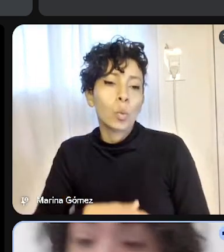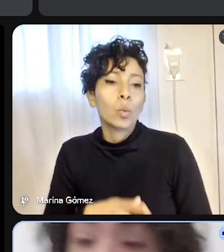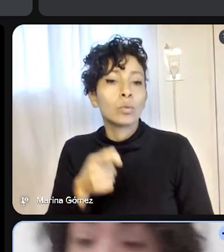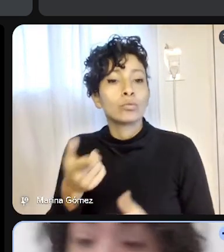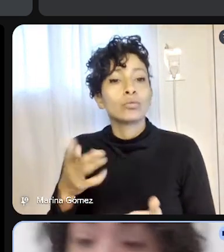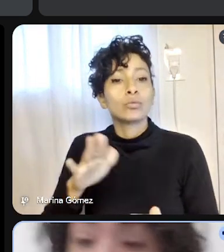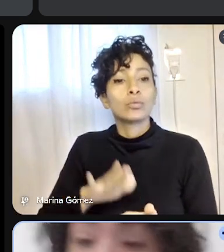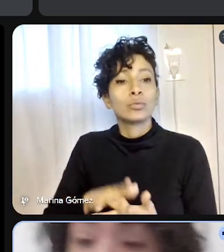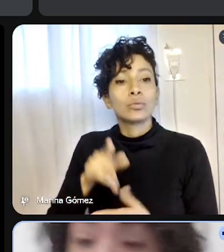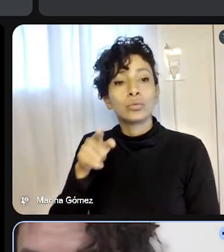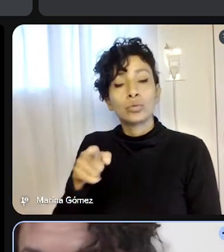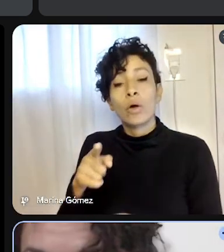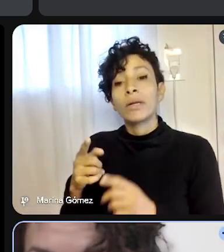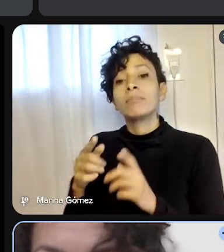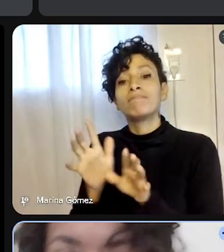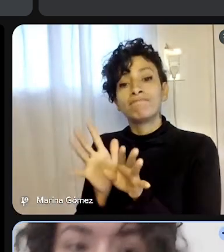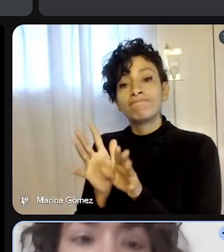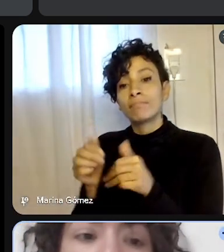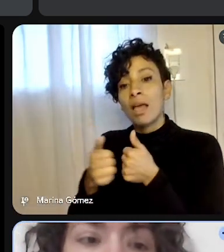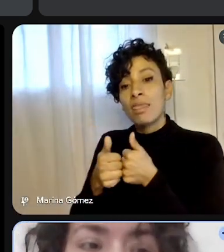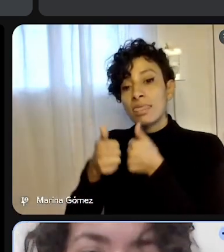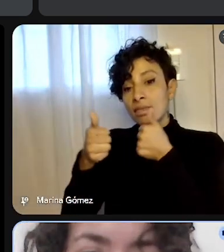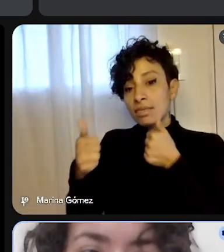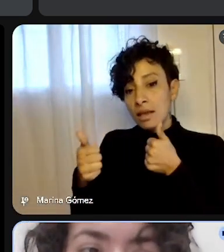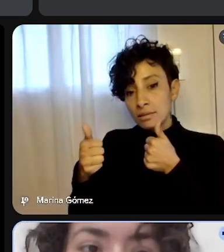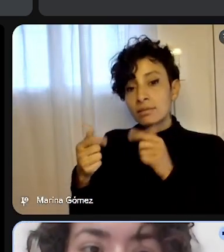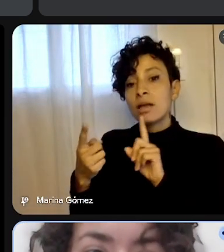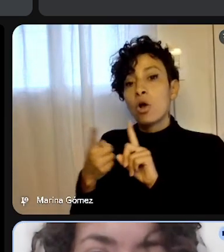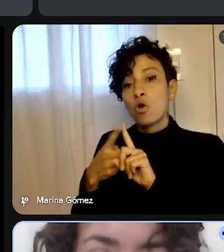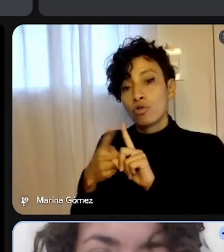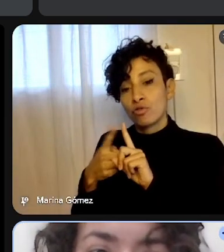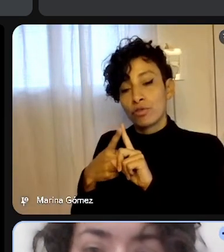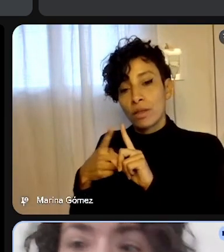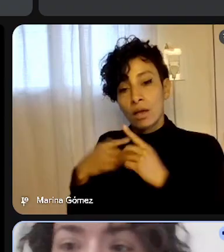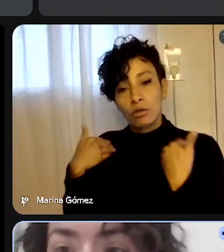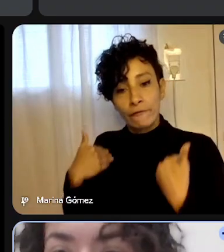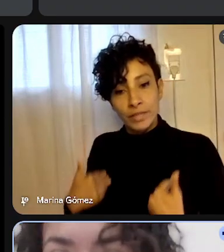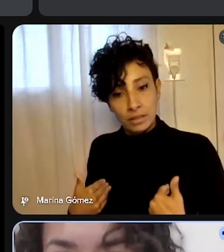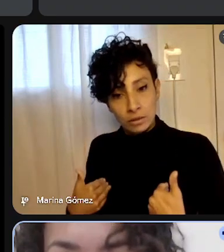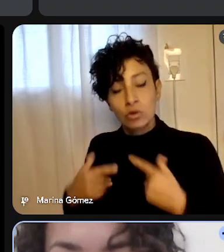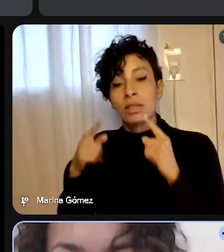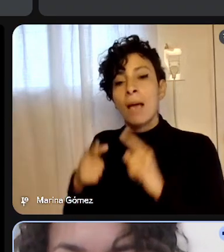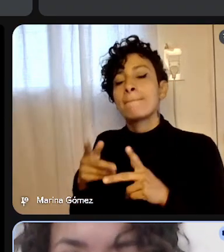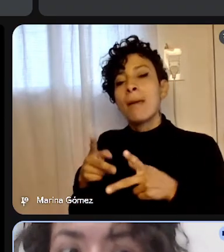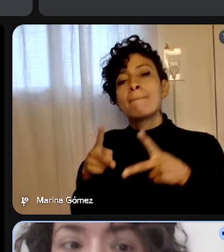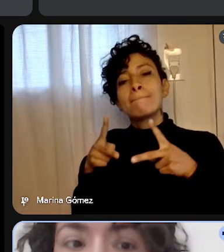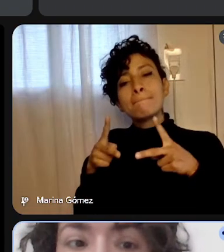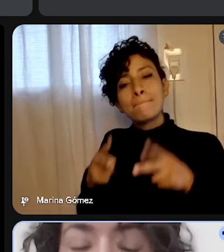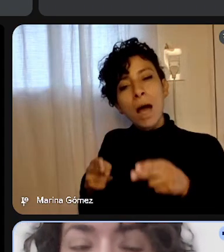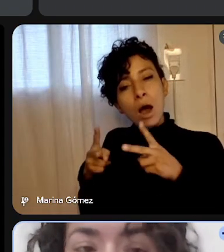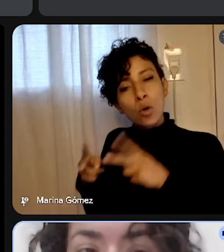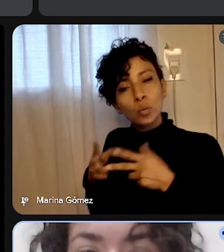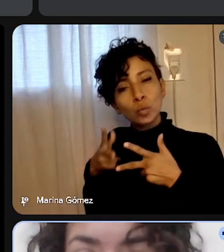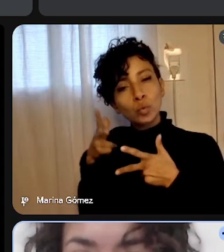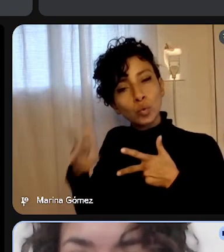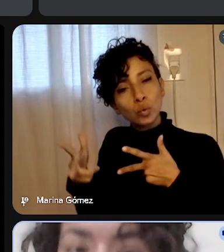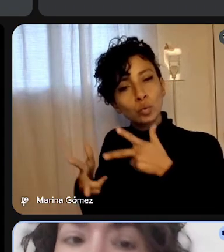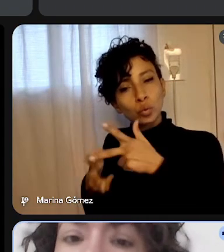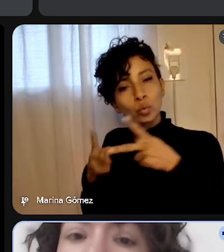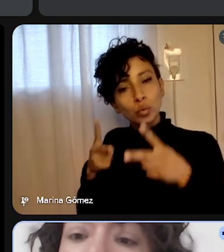Distancia y contacto físico, pausas, gestos, movimientos corporales,